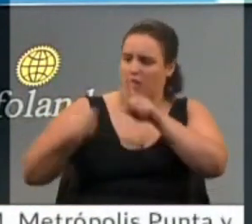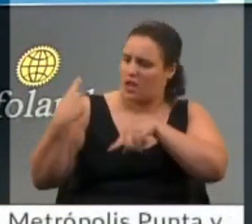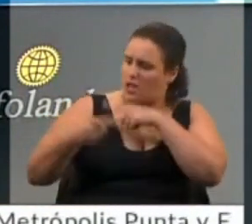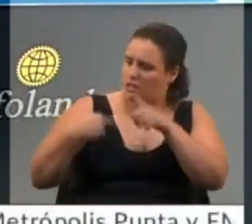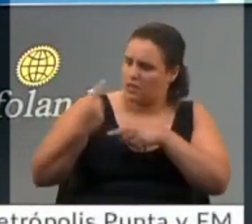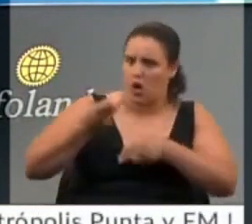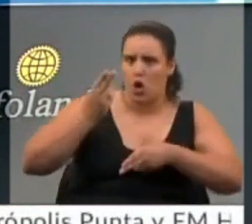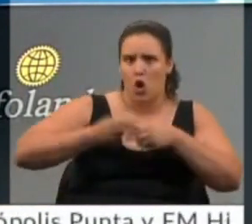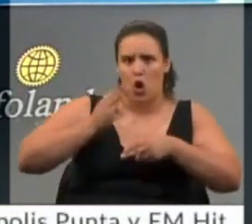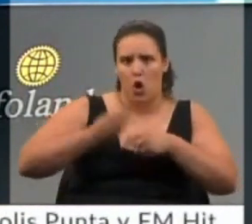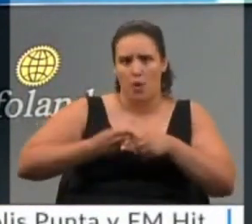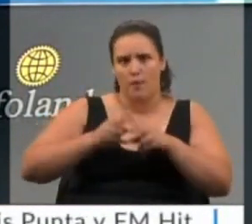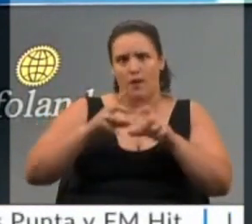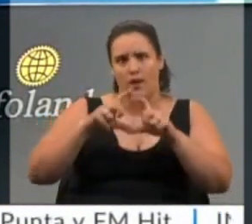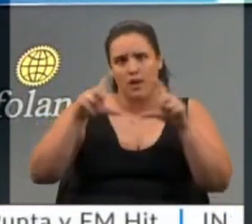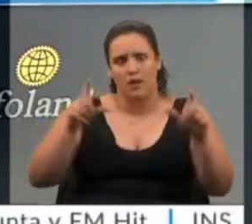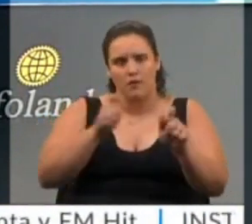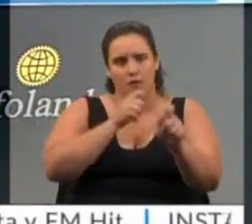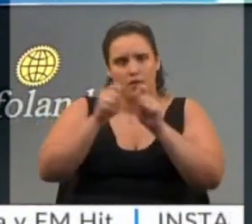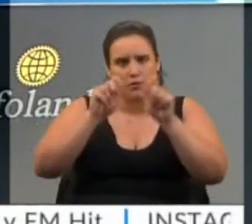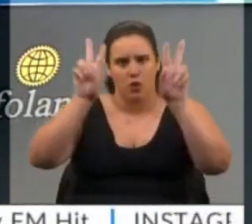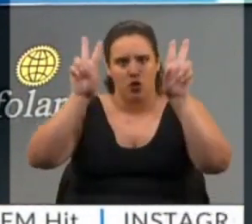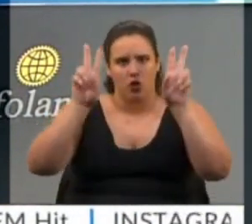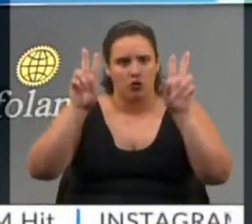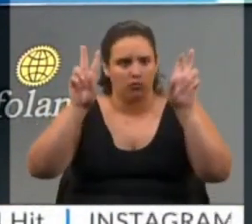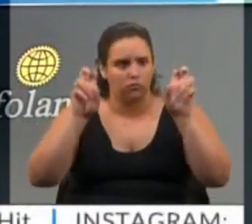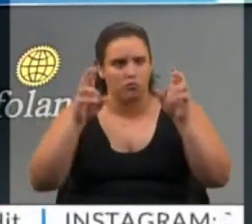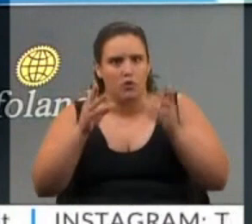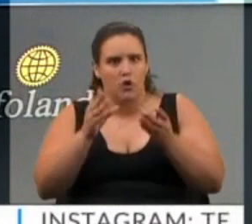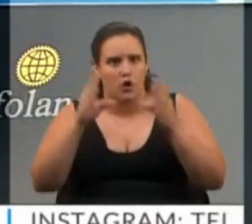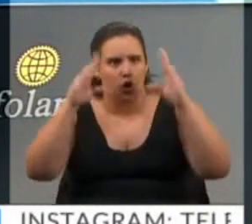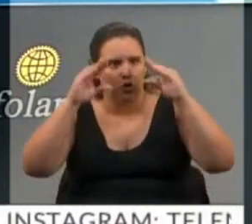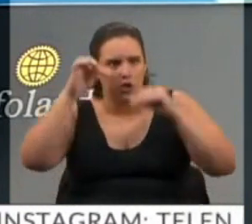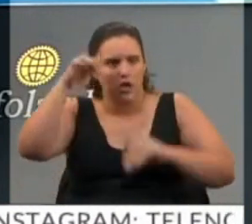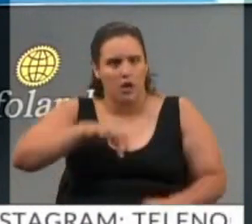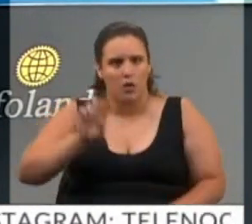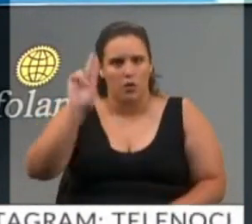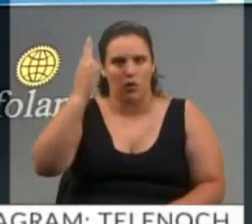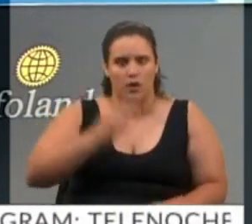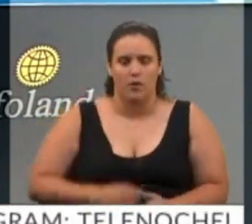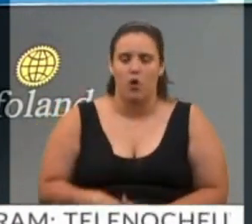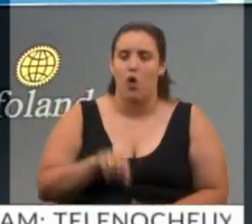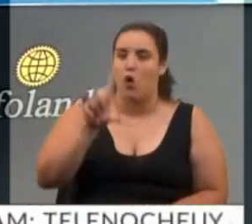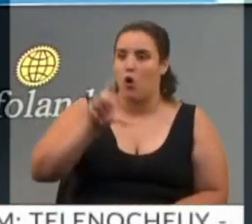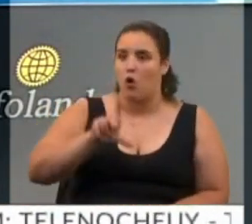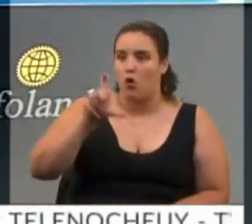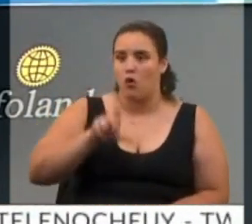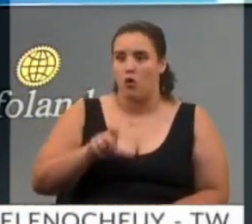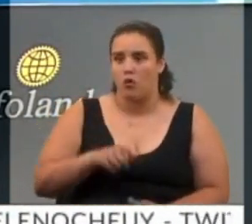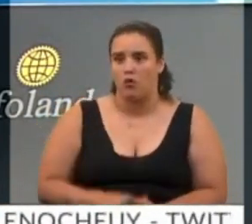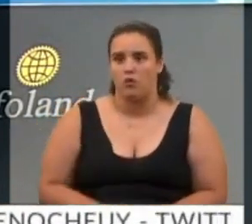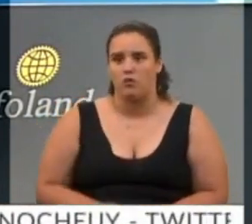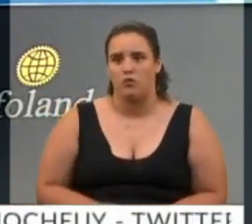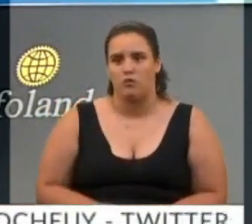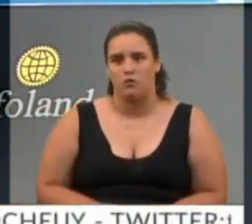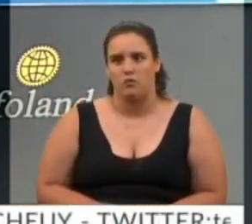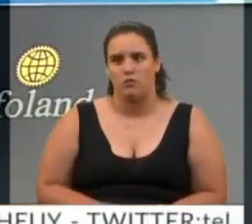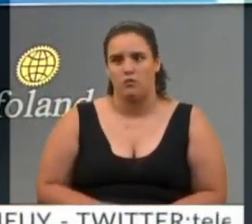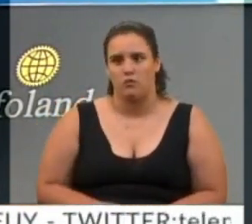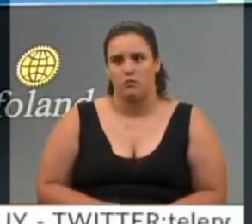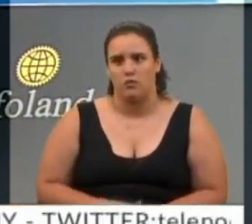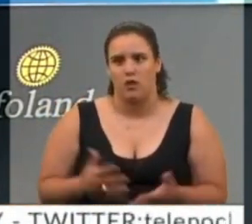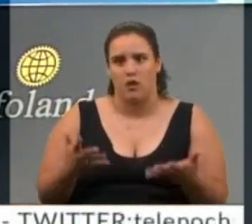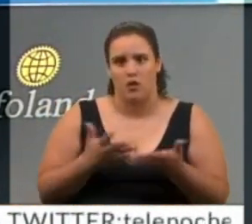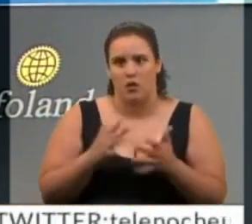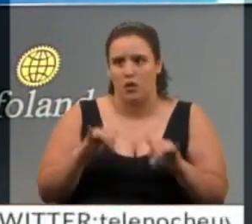el nombre de Telenoche aquí en el Uruguay. Por supuesto que una redacción le da el